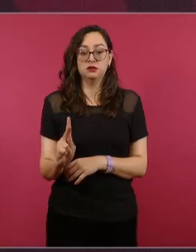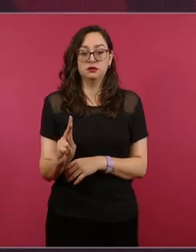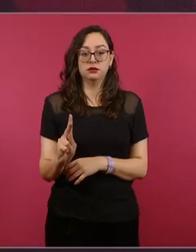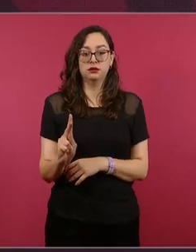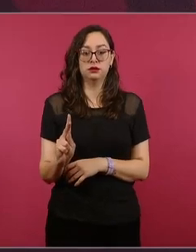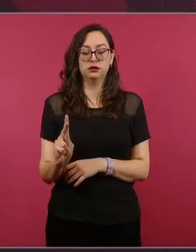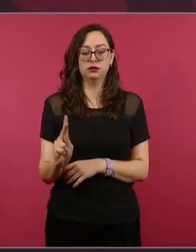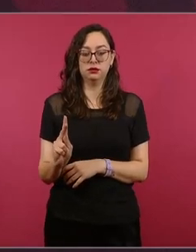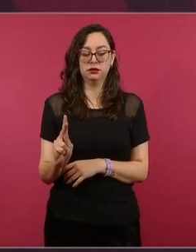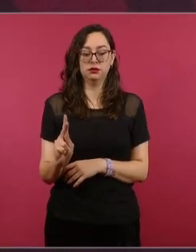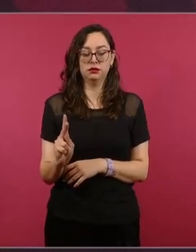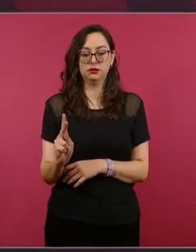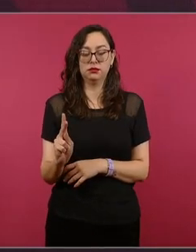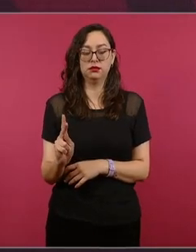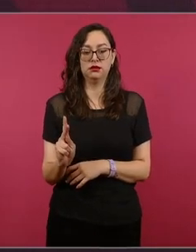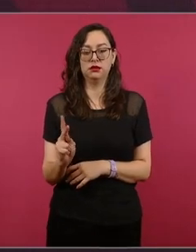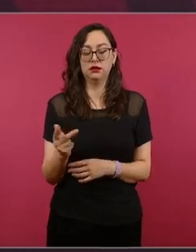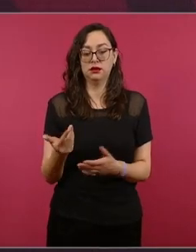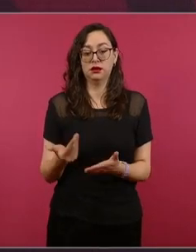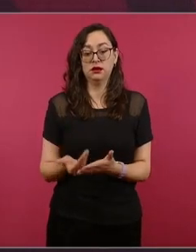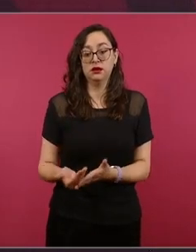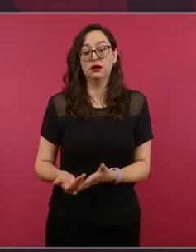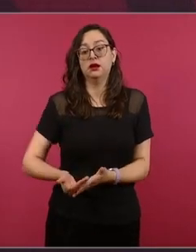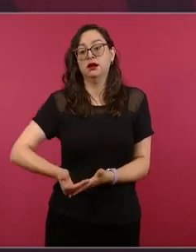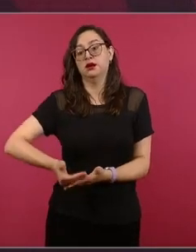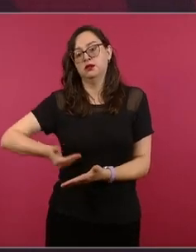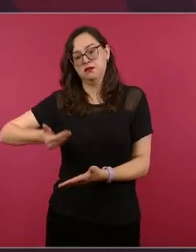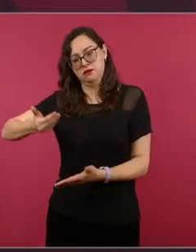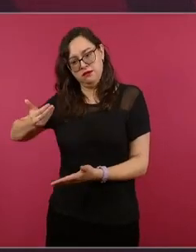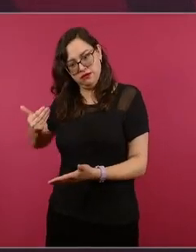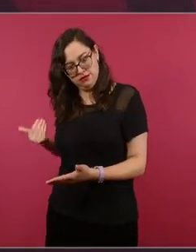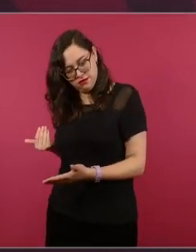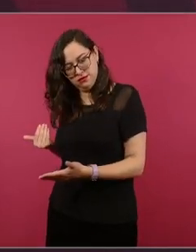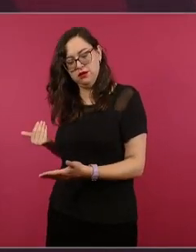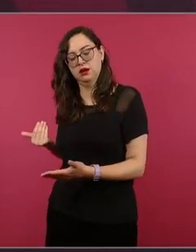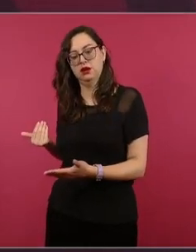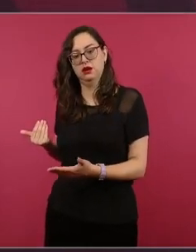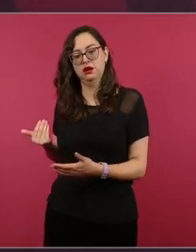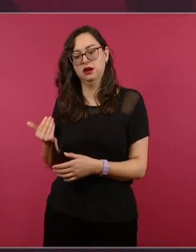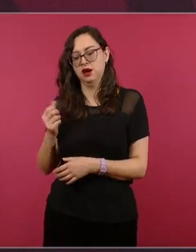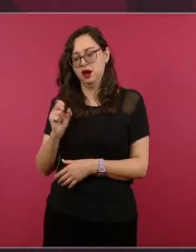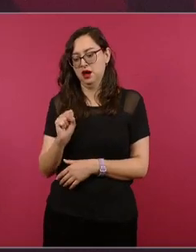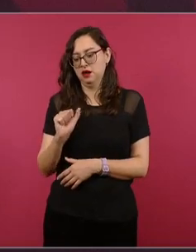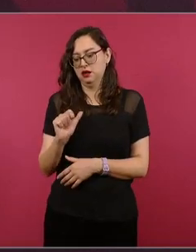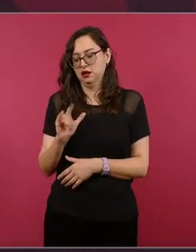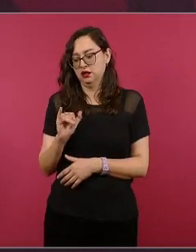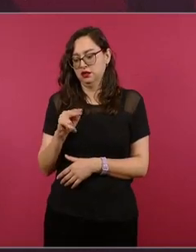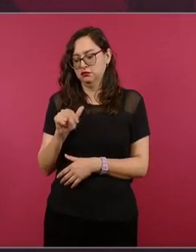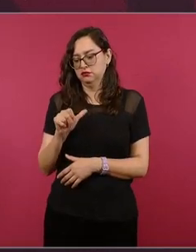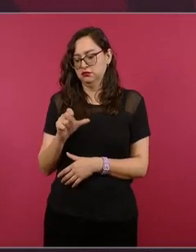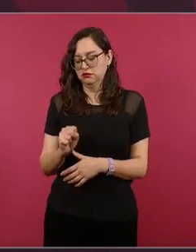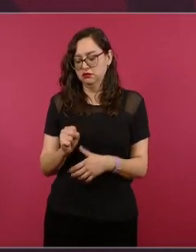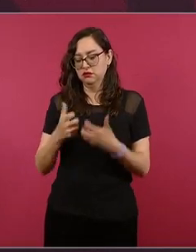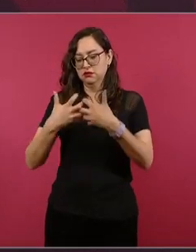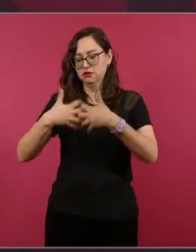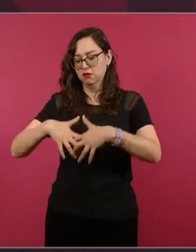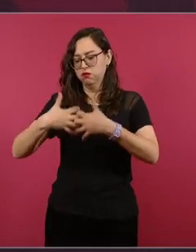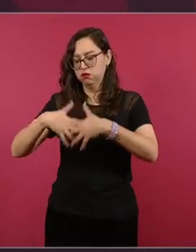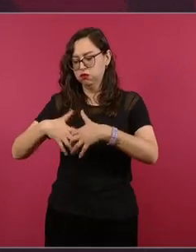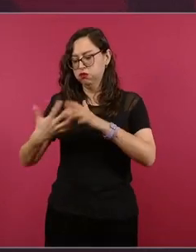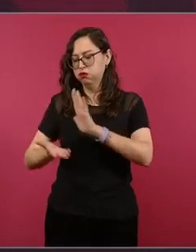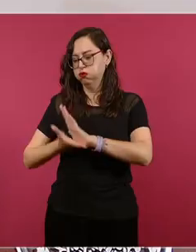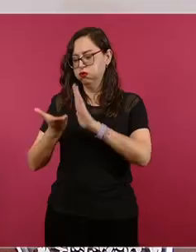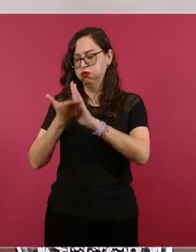Salinas, en vez de hacer una refinería, decidió comprar